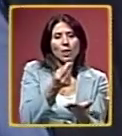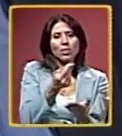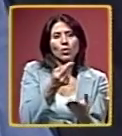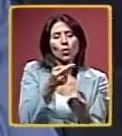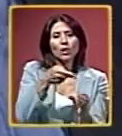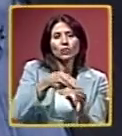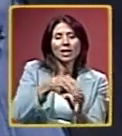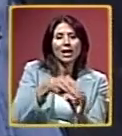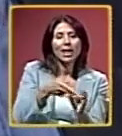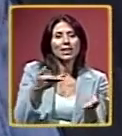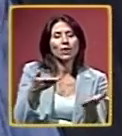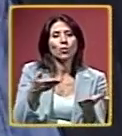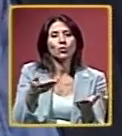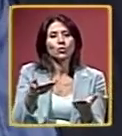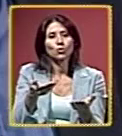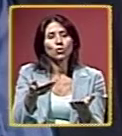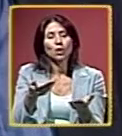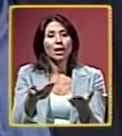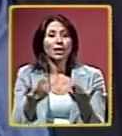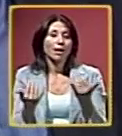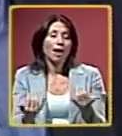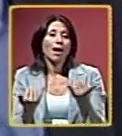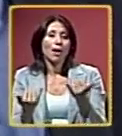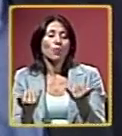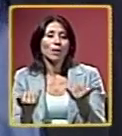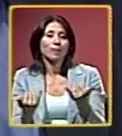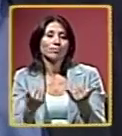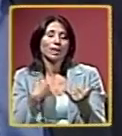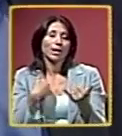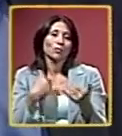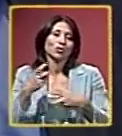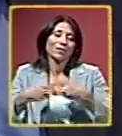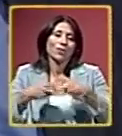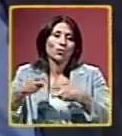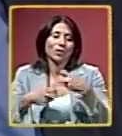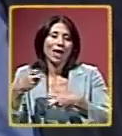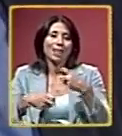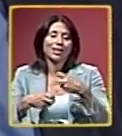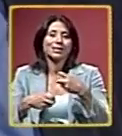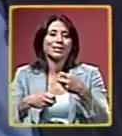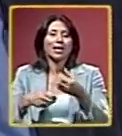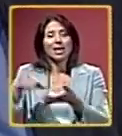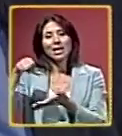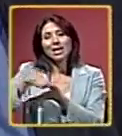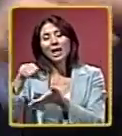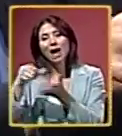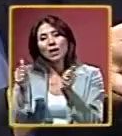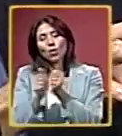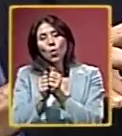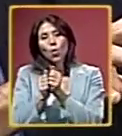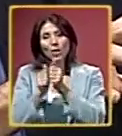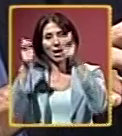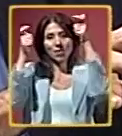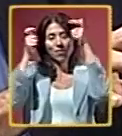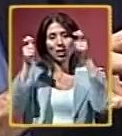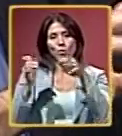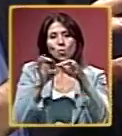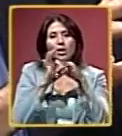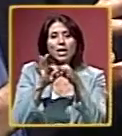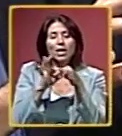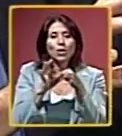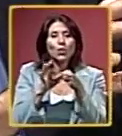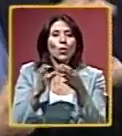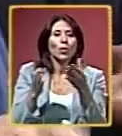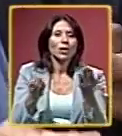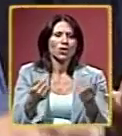supuesto están ahora las dificultades de Irán con el Reino Unido. Uno diría, bueno, ¿y